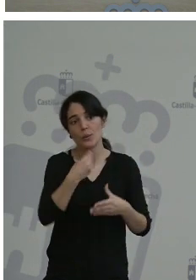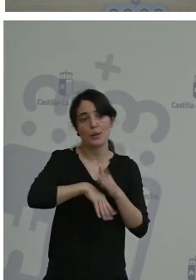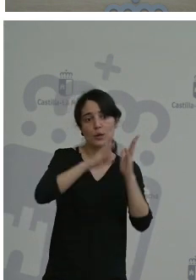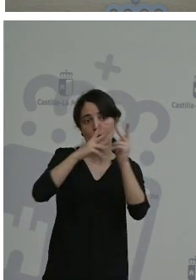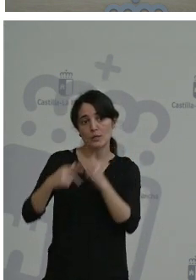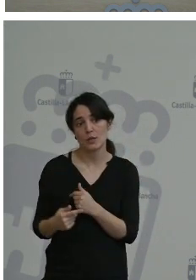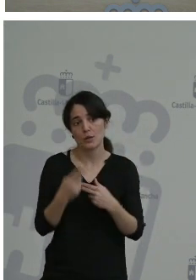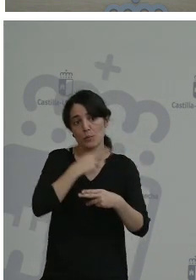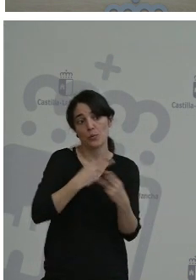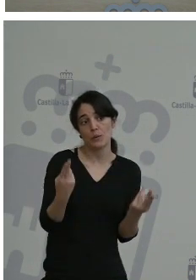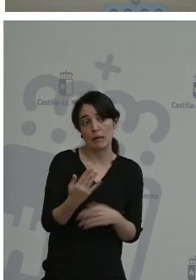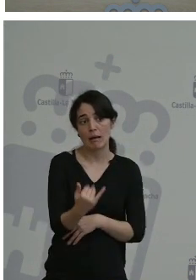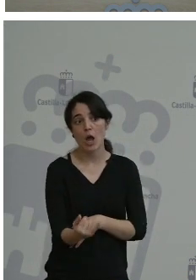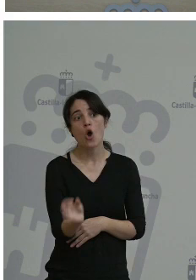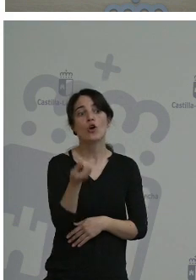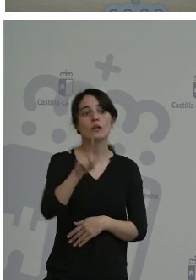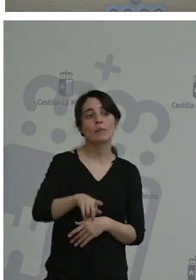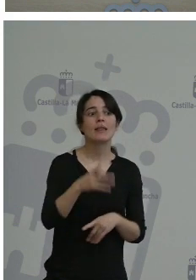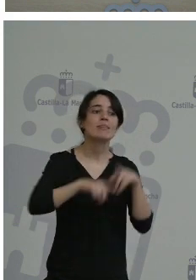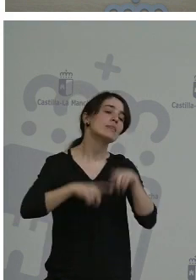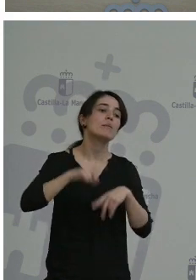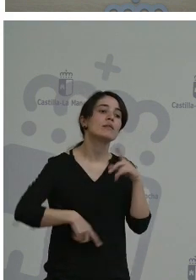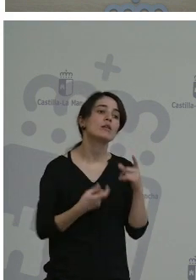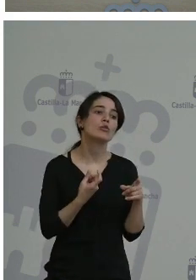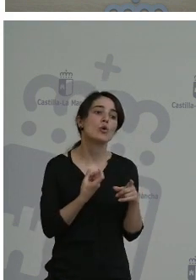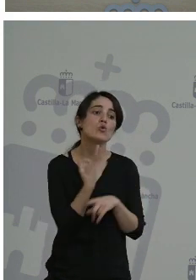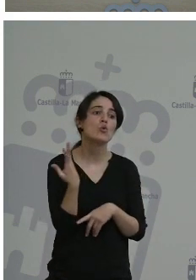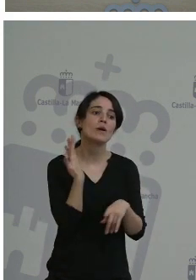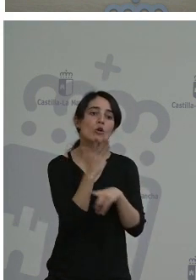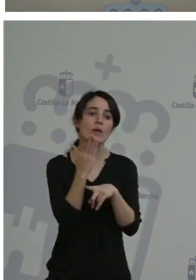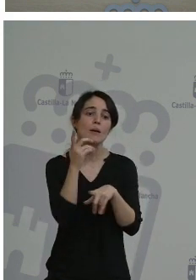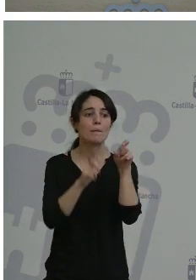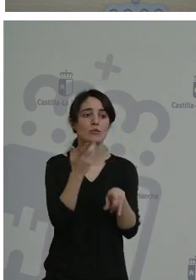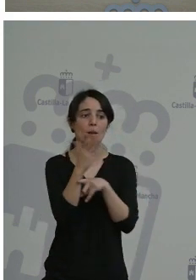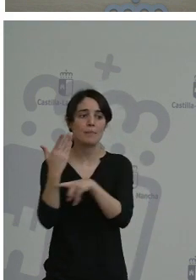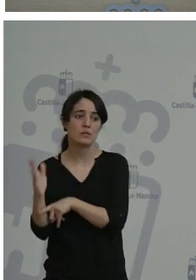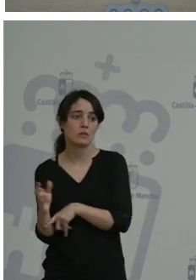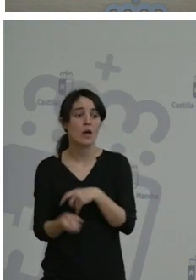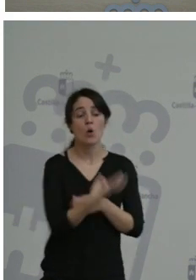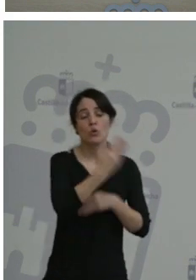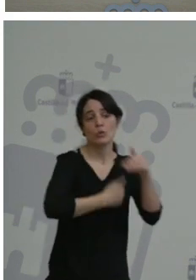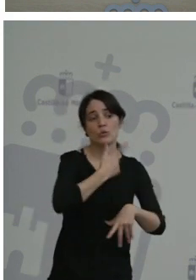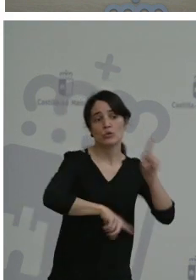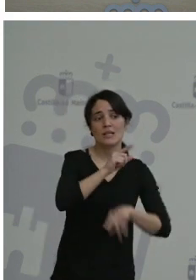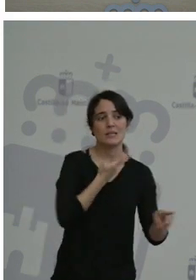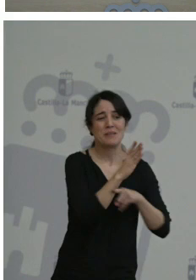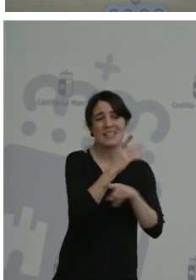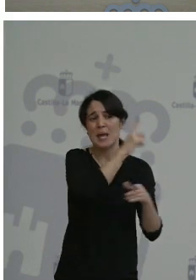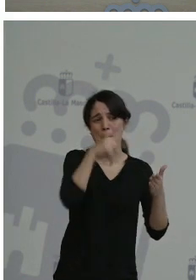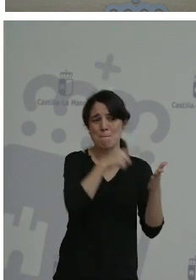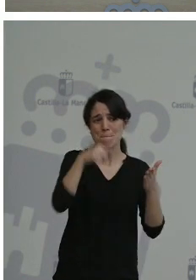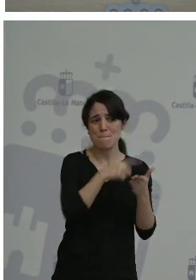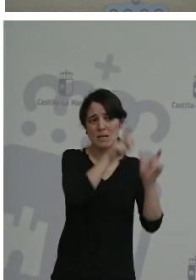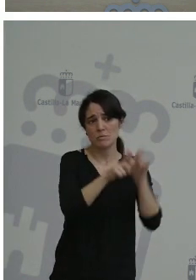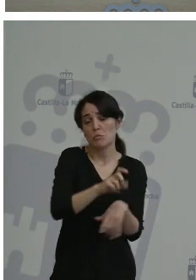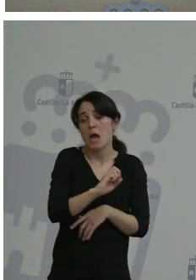opositores que se presenten. Hay procesos selectivos en los que se presentan miles de personas y otros procesos selectivos en los que a lo mejor se pueden presentar unas